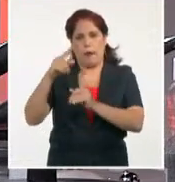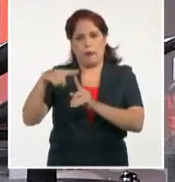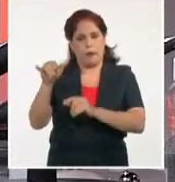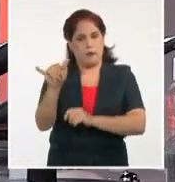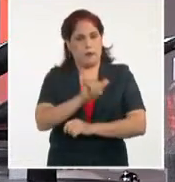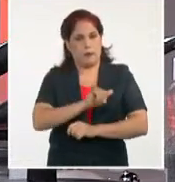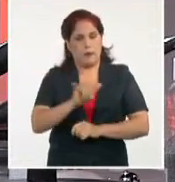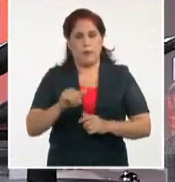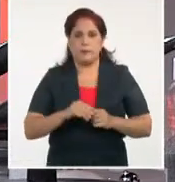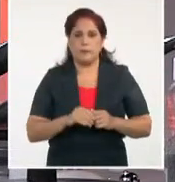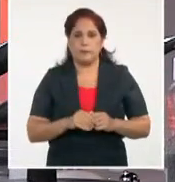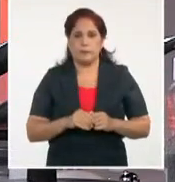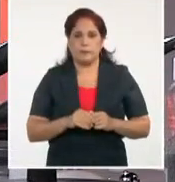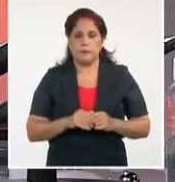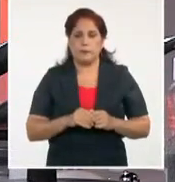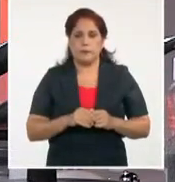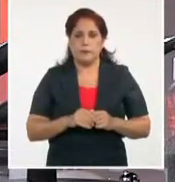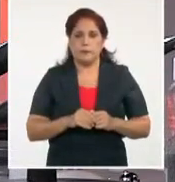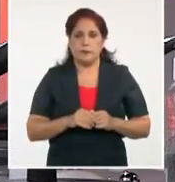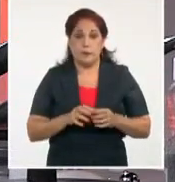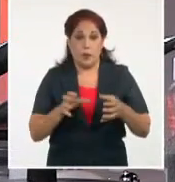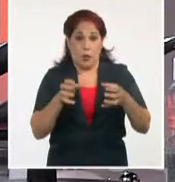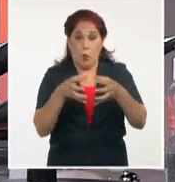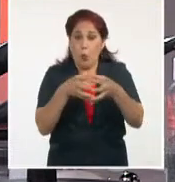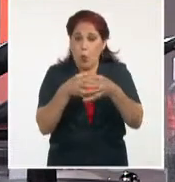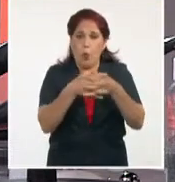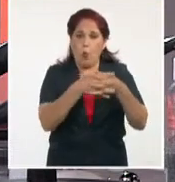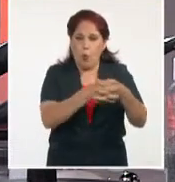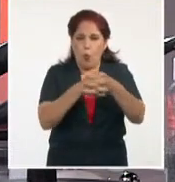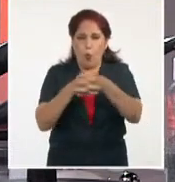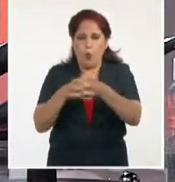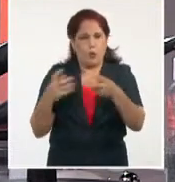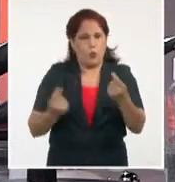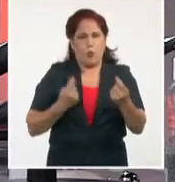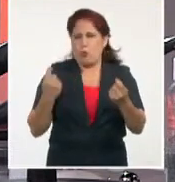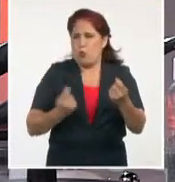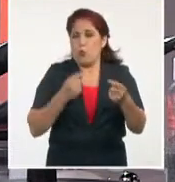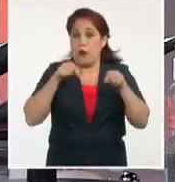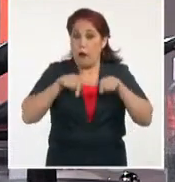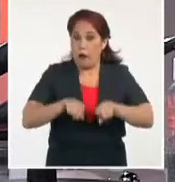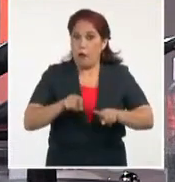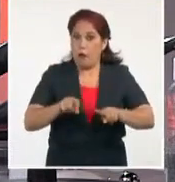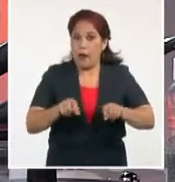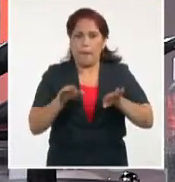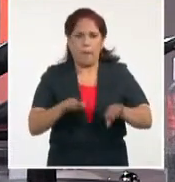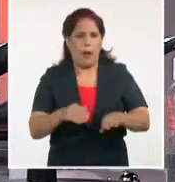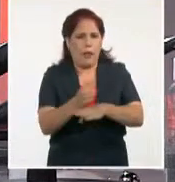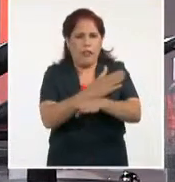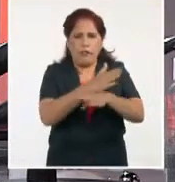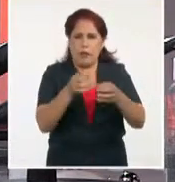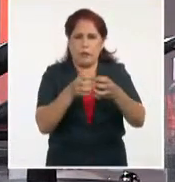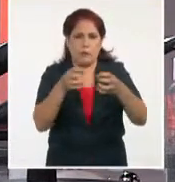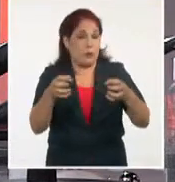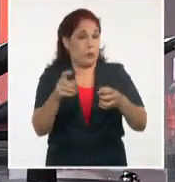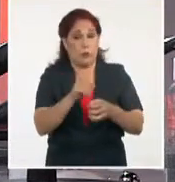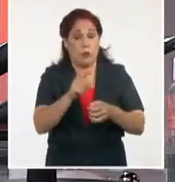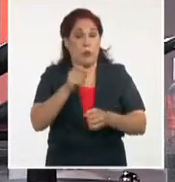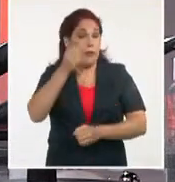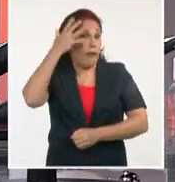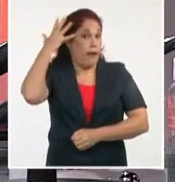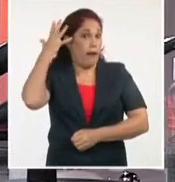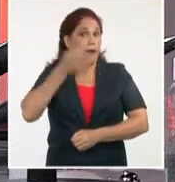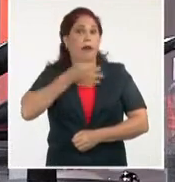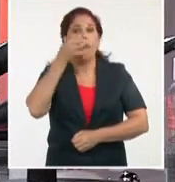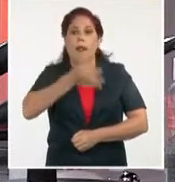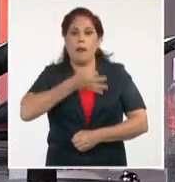Miranda. Dice, la unidad ha caracterizado todas nuestras batallas y ahora no será diferente, decía el primer secretario